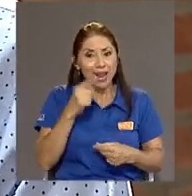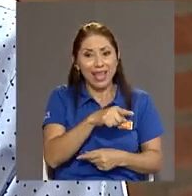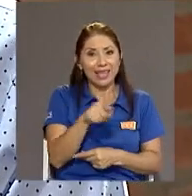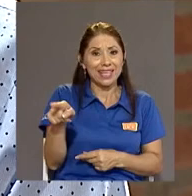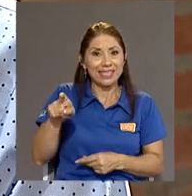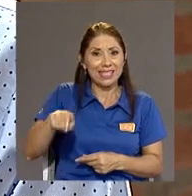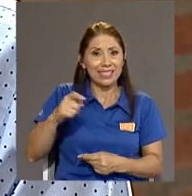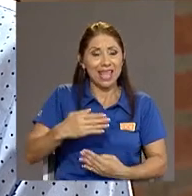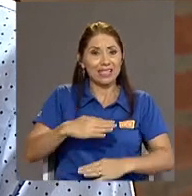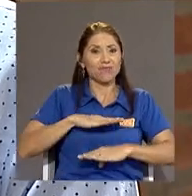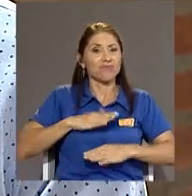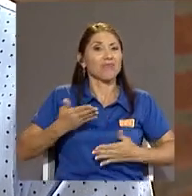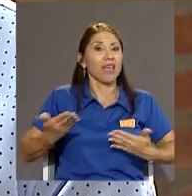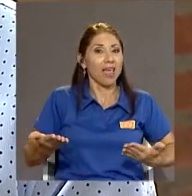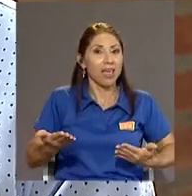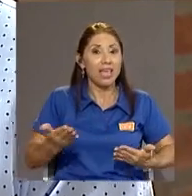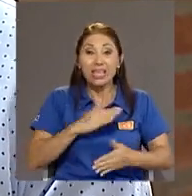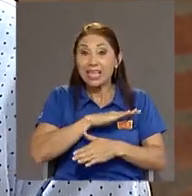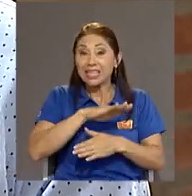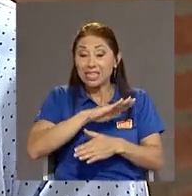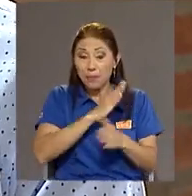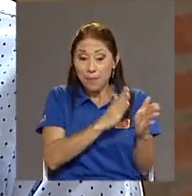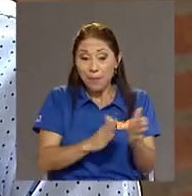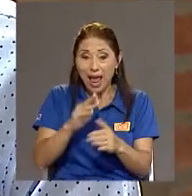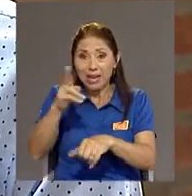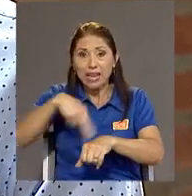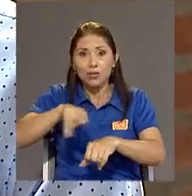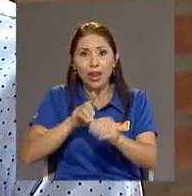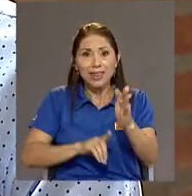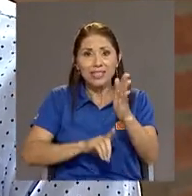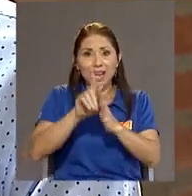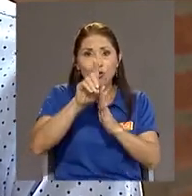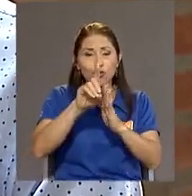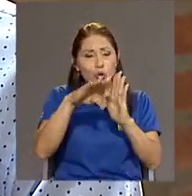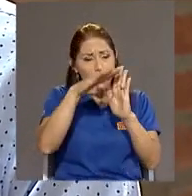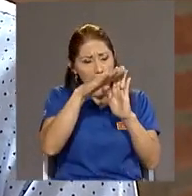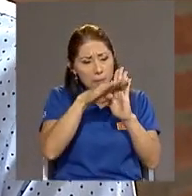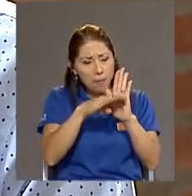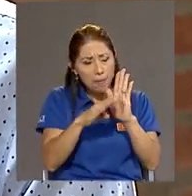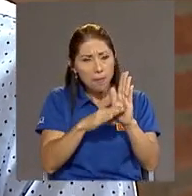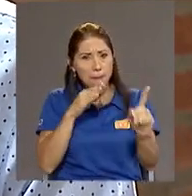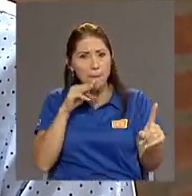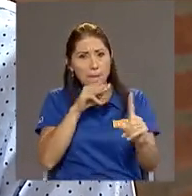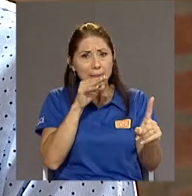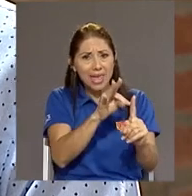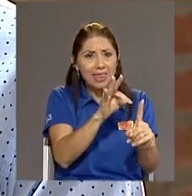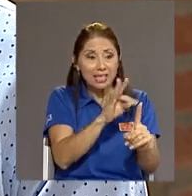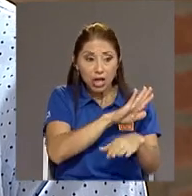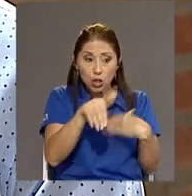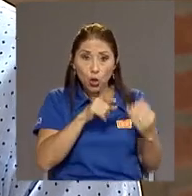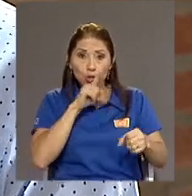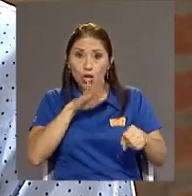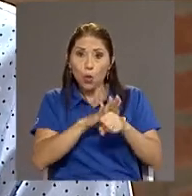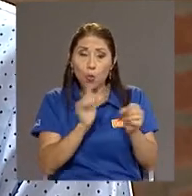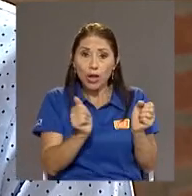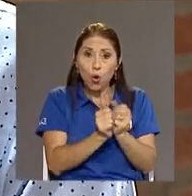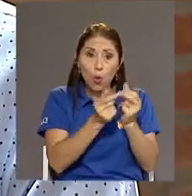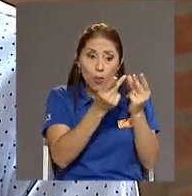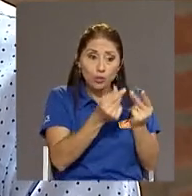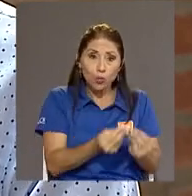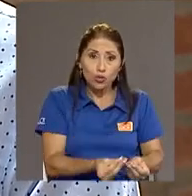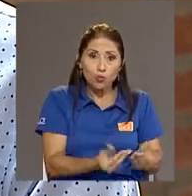todas las metas que están en el Plan Nacional de Desarrollo se cumpliesen vía presupuestos públicos, estaría muy bien. Si se cumplieran con